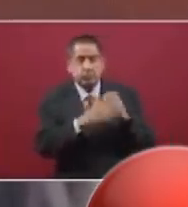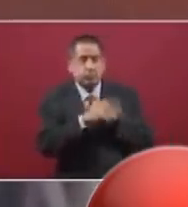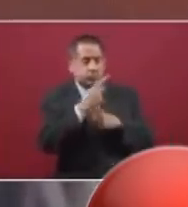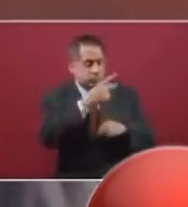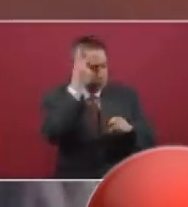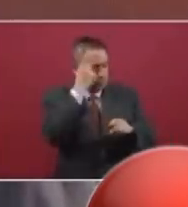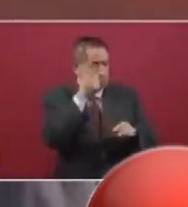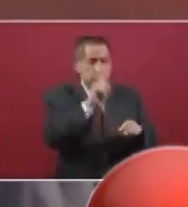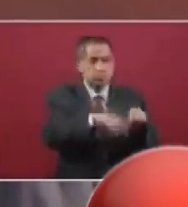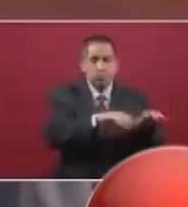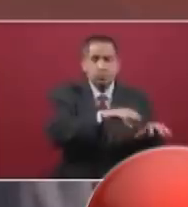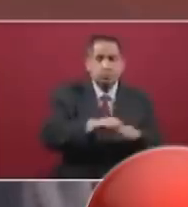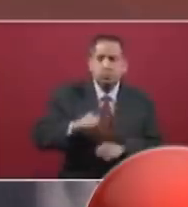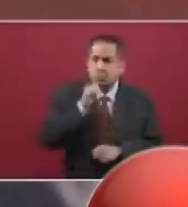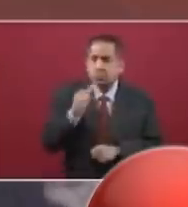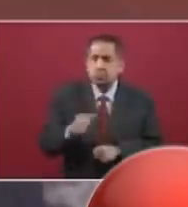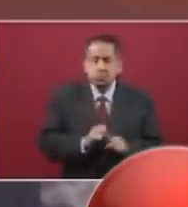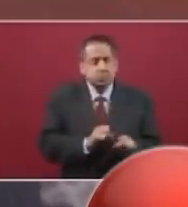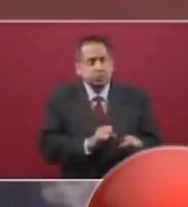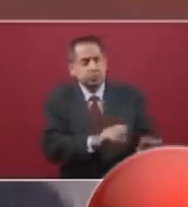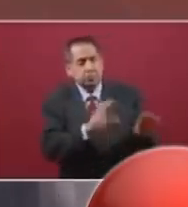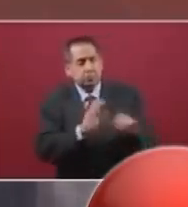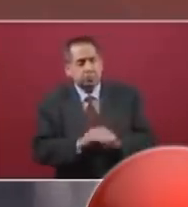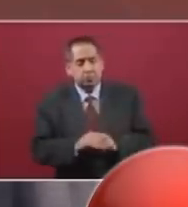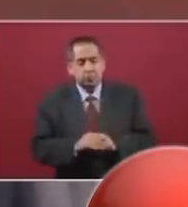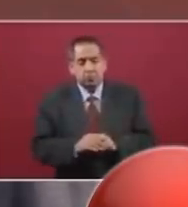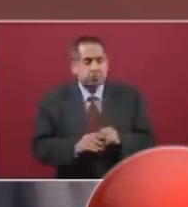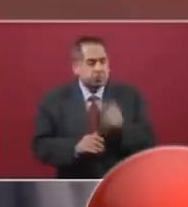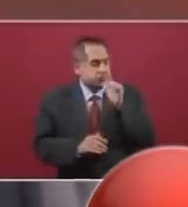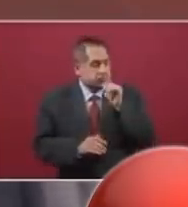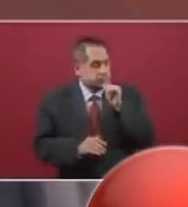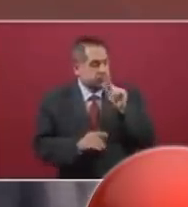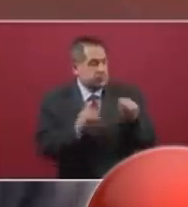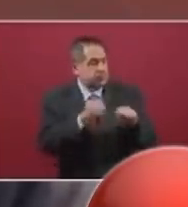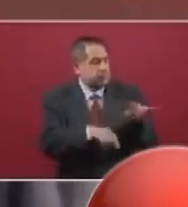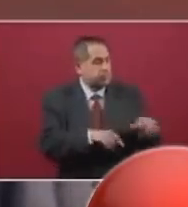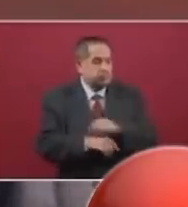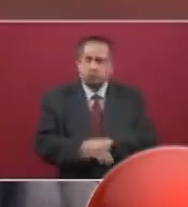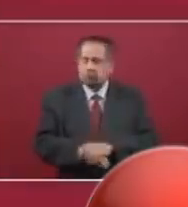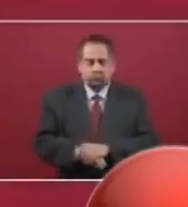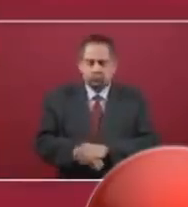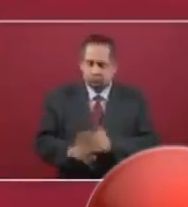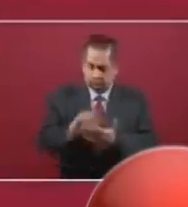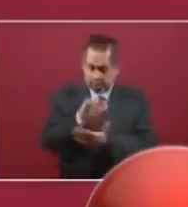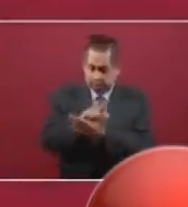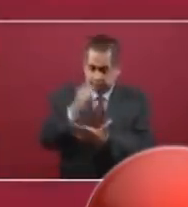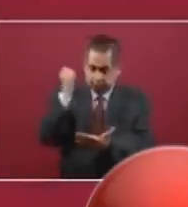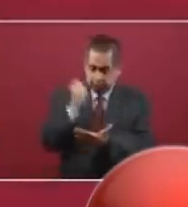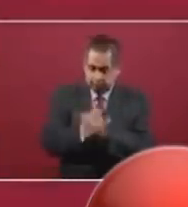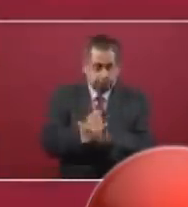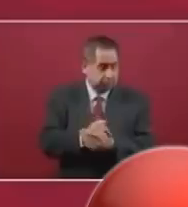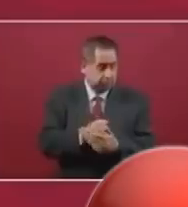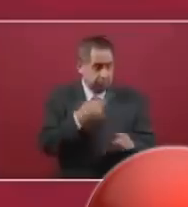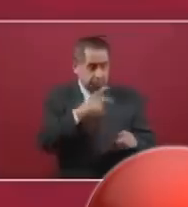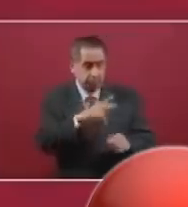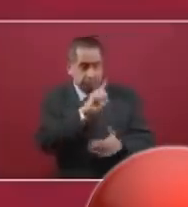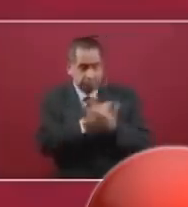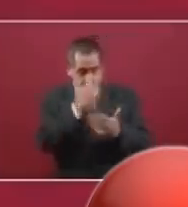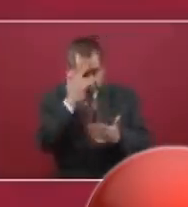los bienes, o era muy difícil hacerlo. Ahora todo esto se